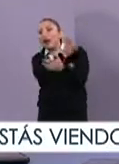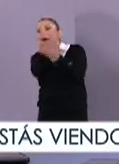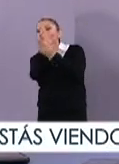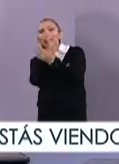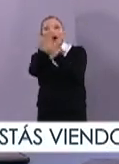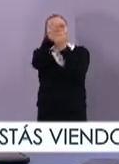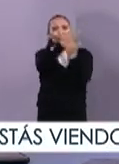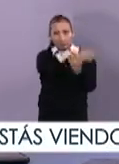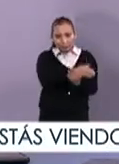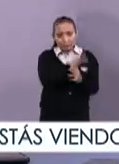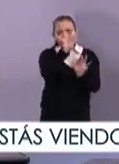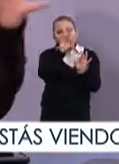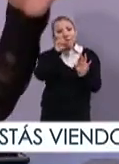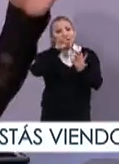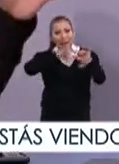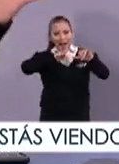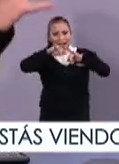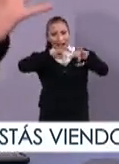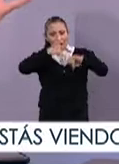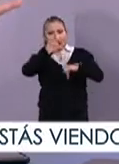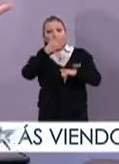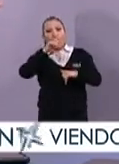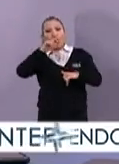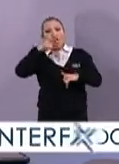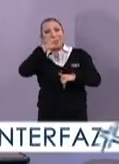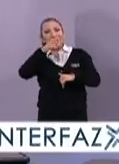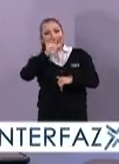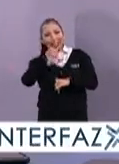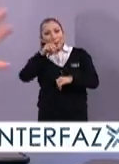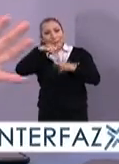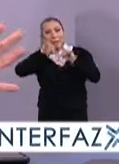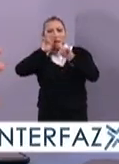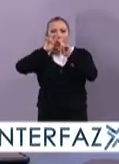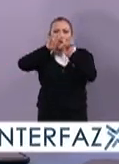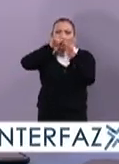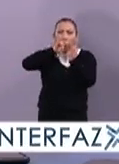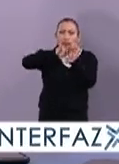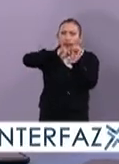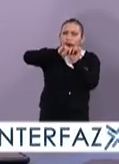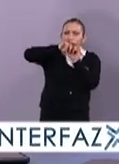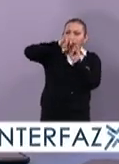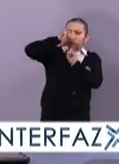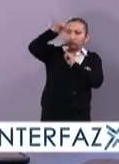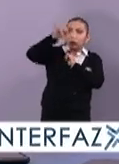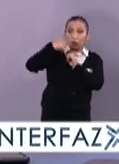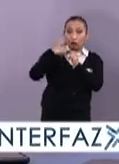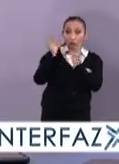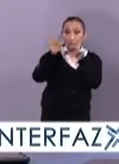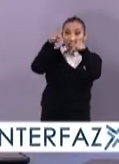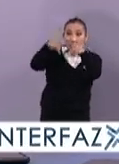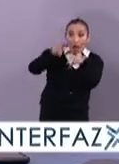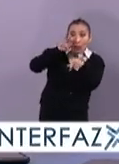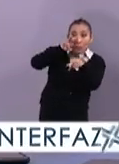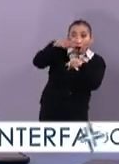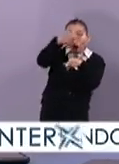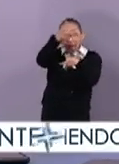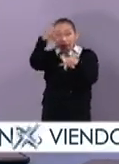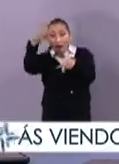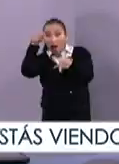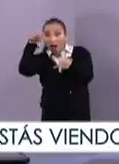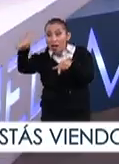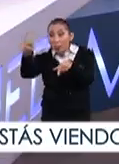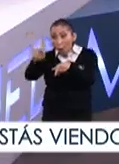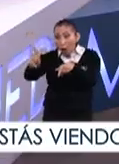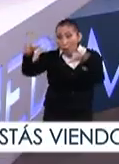misión, digamos, que es ver en Google Maps y ver el lugar más alejado, solamente que tenga un cementerio, que tenga un hotel y que tenga